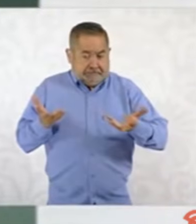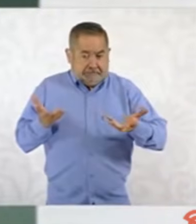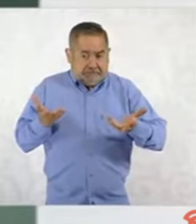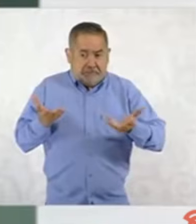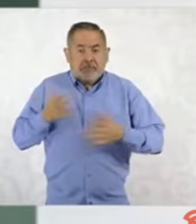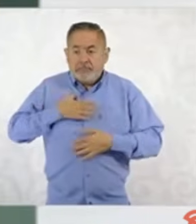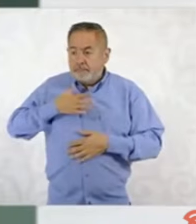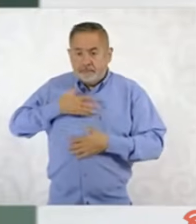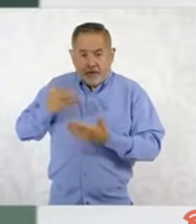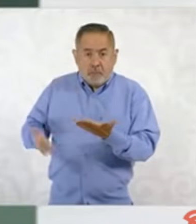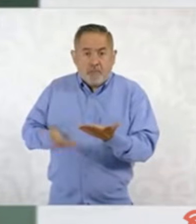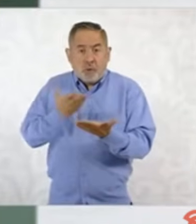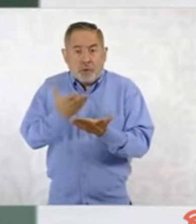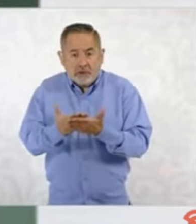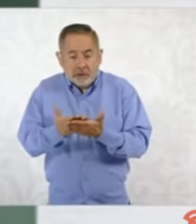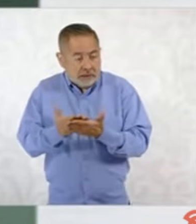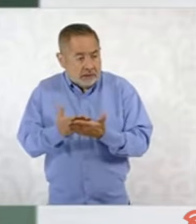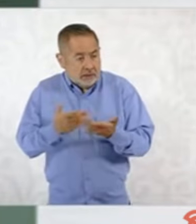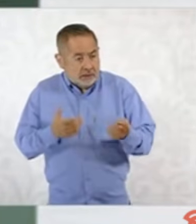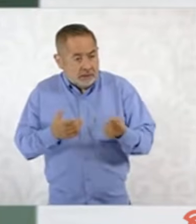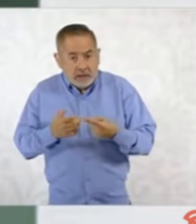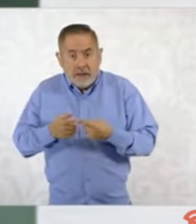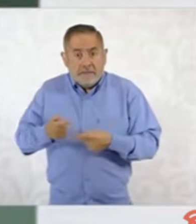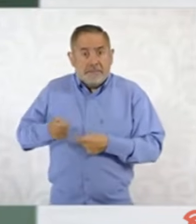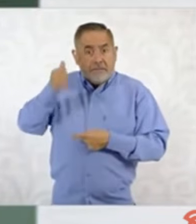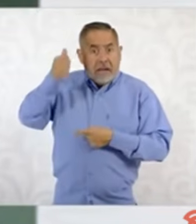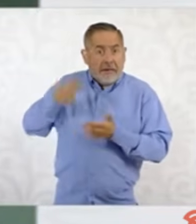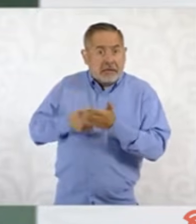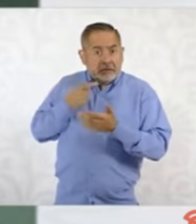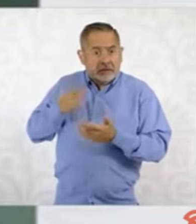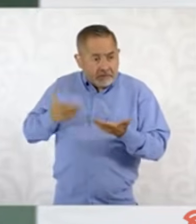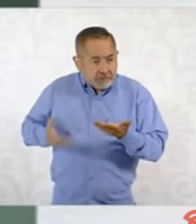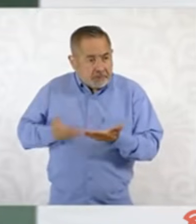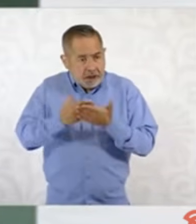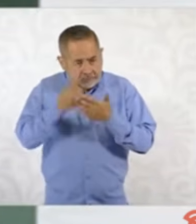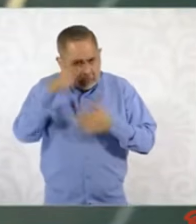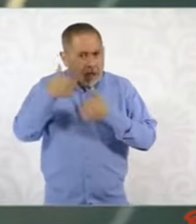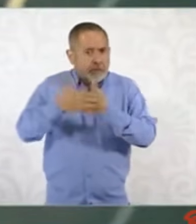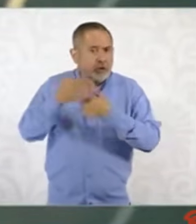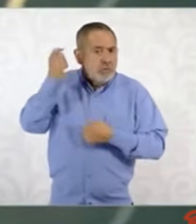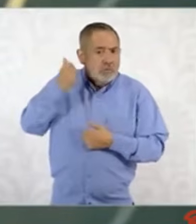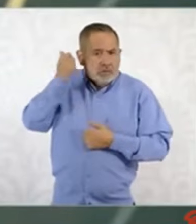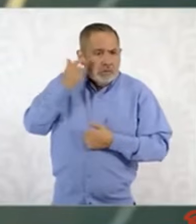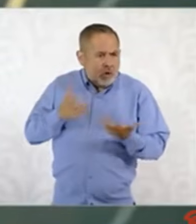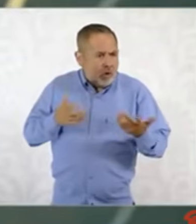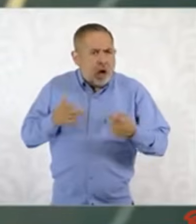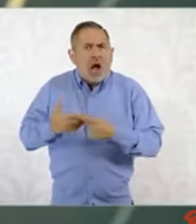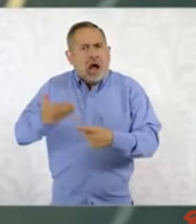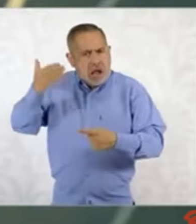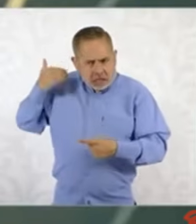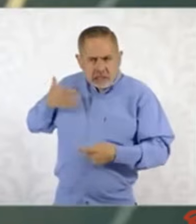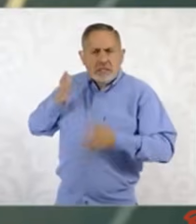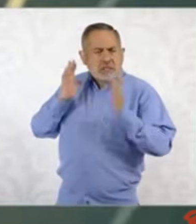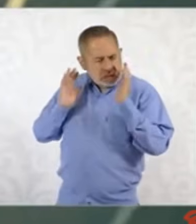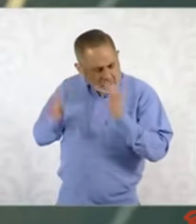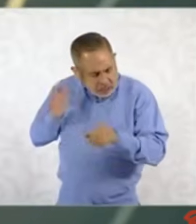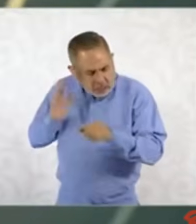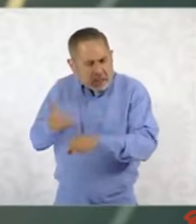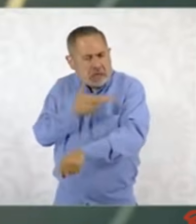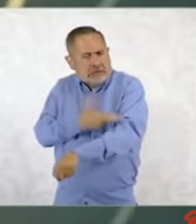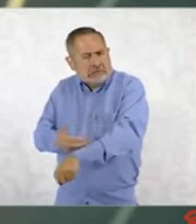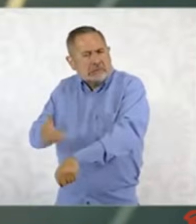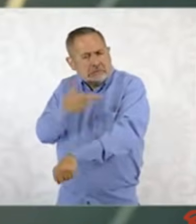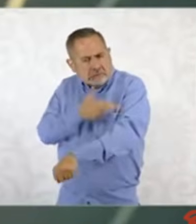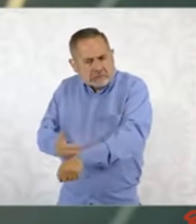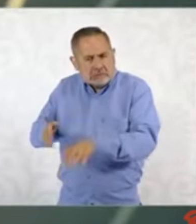propuesta no es la primera en este proceso de mejoramiento de las pensiones. Como dijo aquí la presidenta hace unos días,